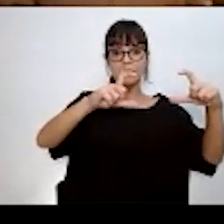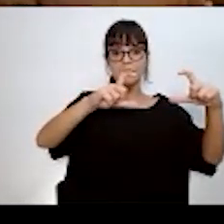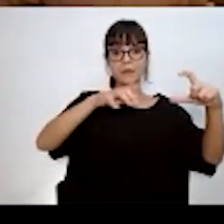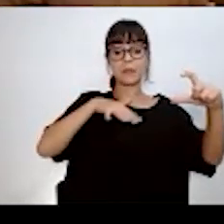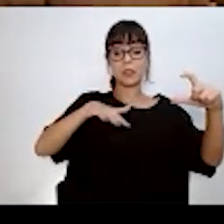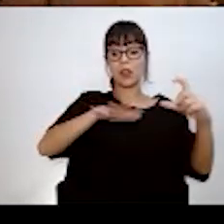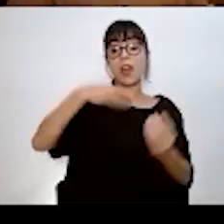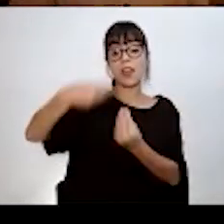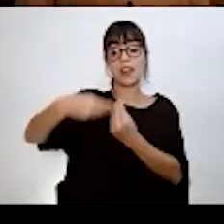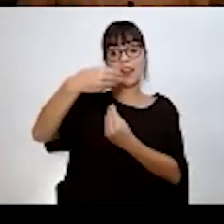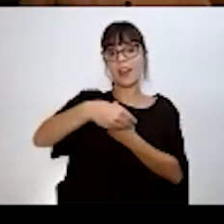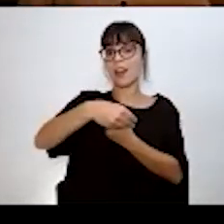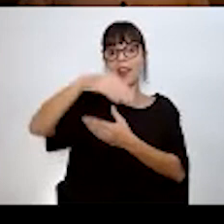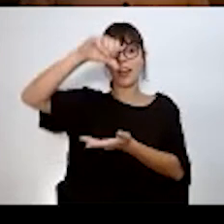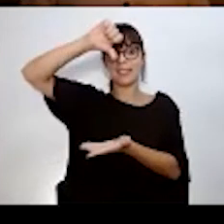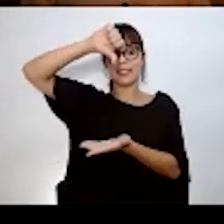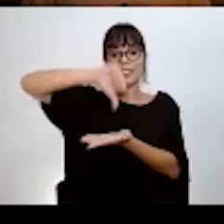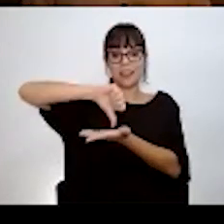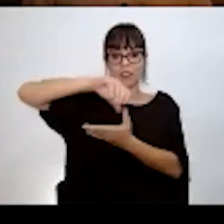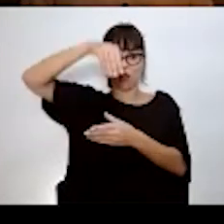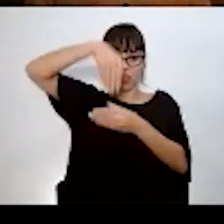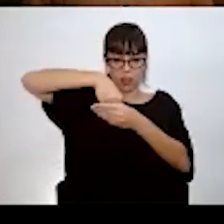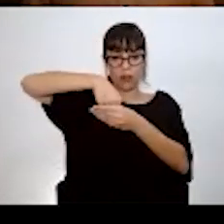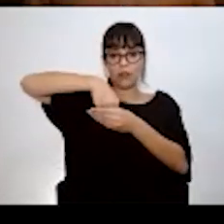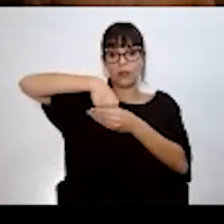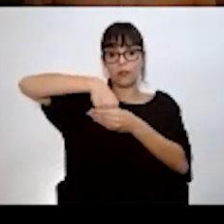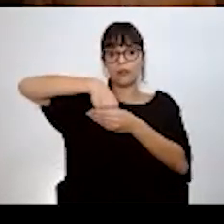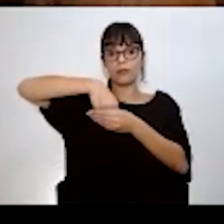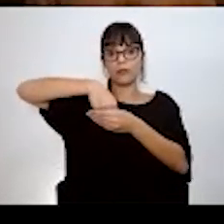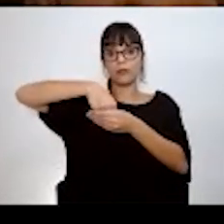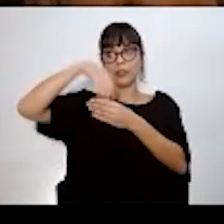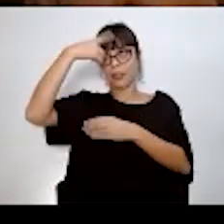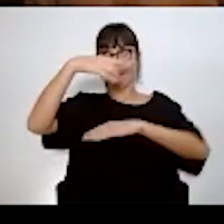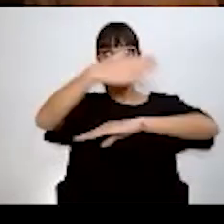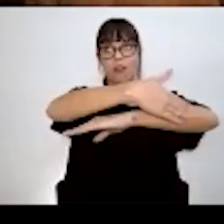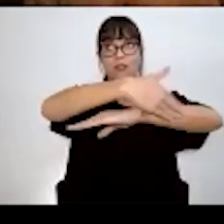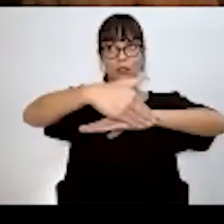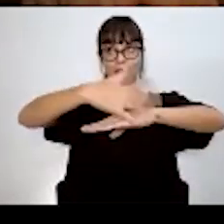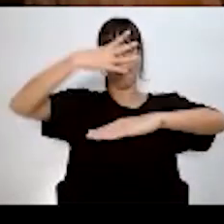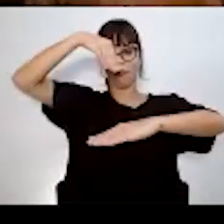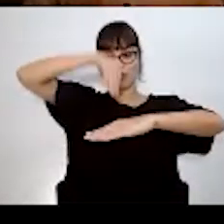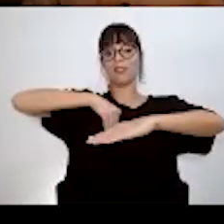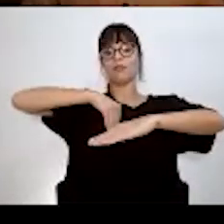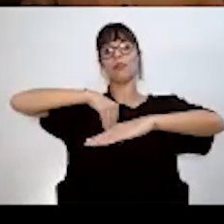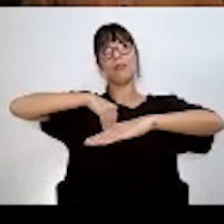Gran Canaria. Y hablar de costa interior en el caso de Gran Canaria, yo sé que es ficticio, porque constituye también un ejercicio